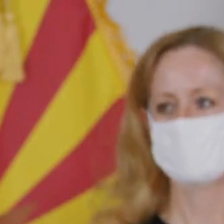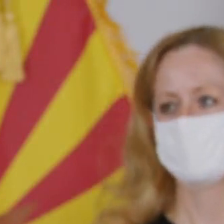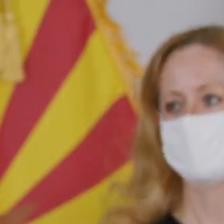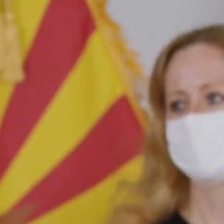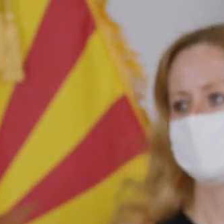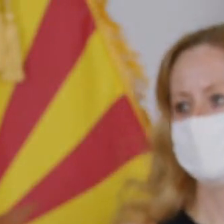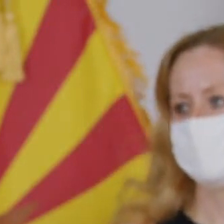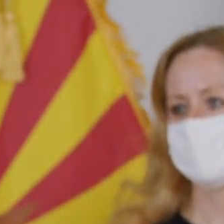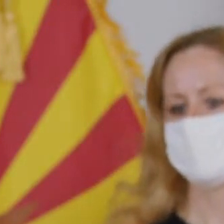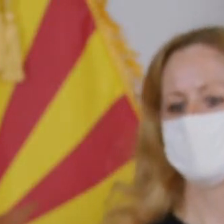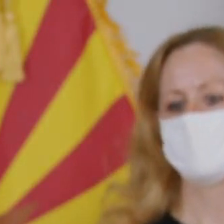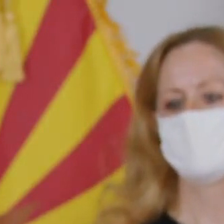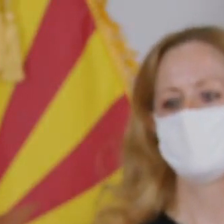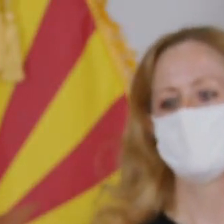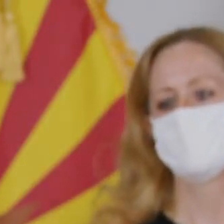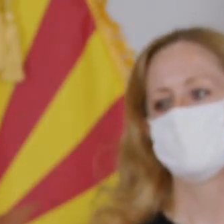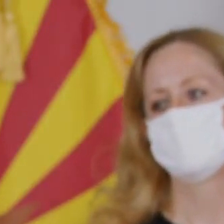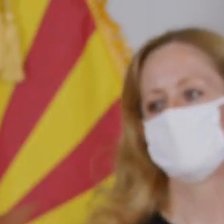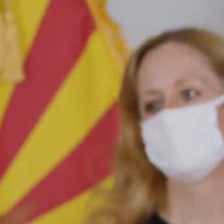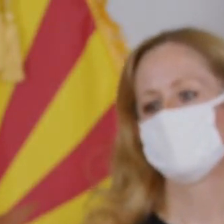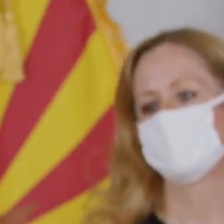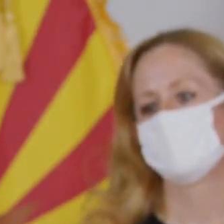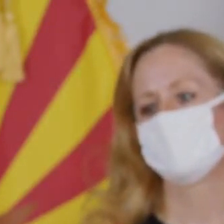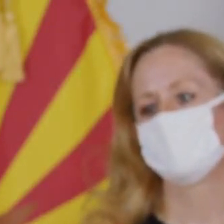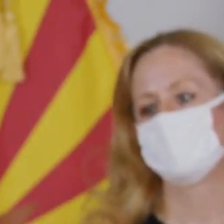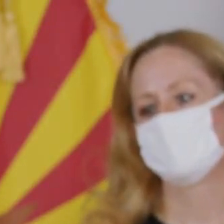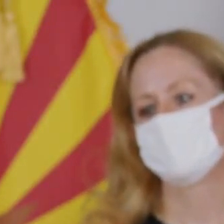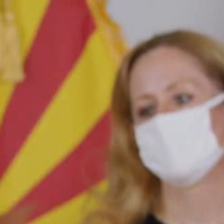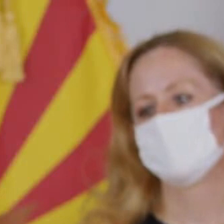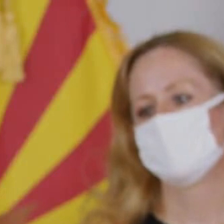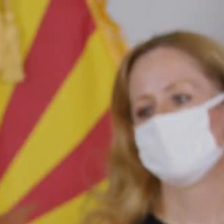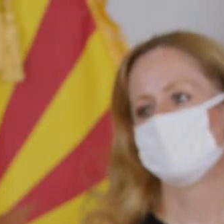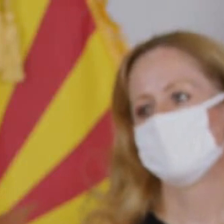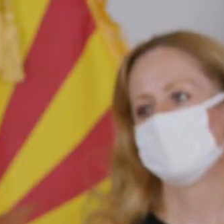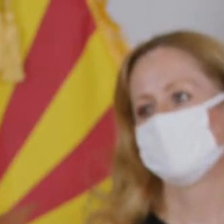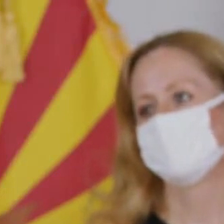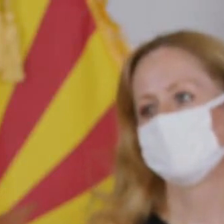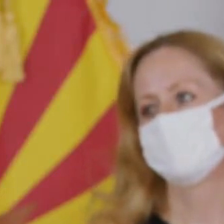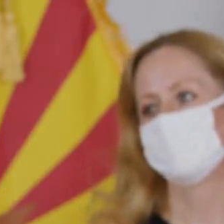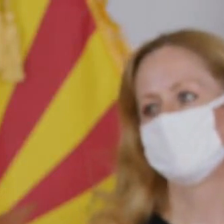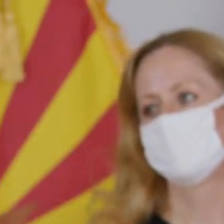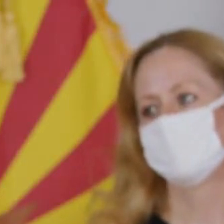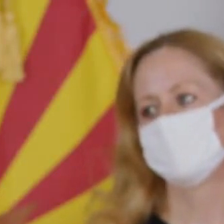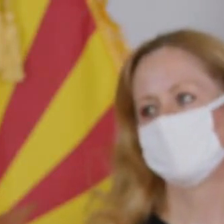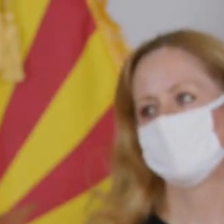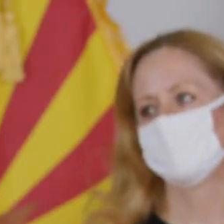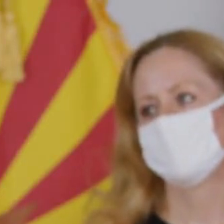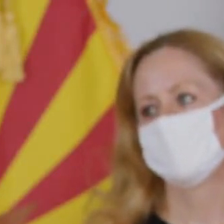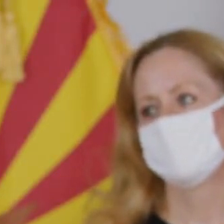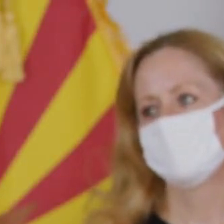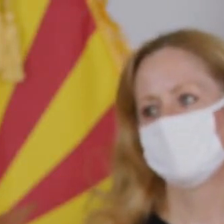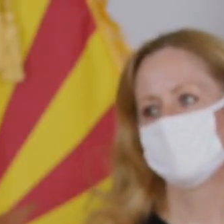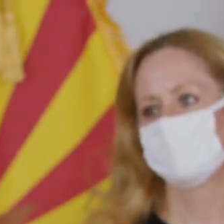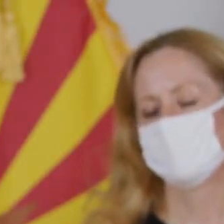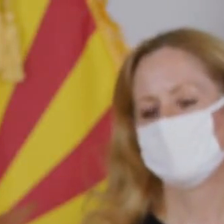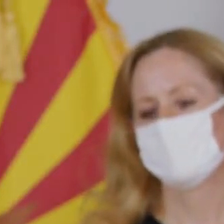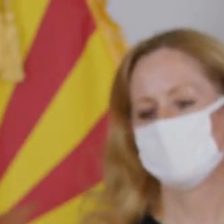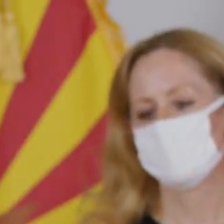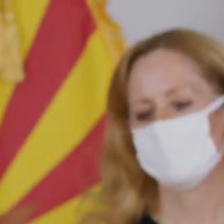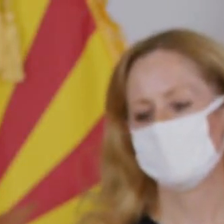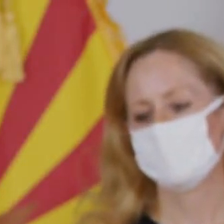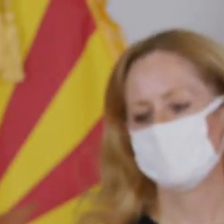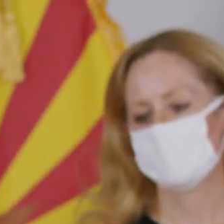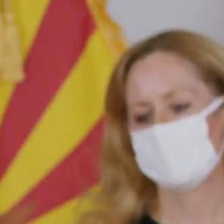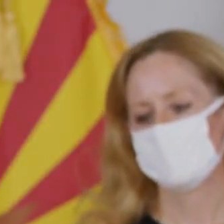vacuna contra la influenza puede evitar que usted se enferme de la gripe, además de millones de consultas médicas